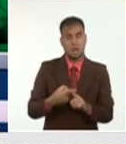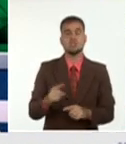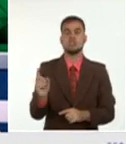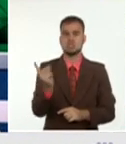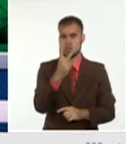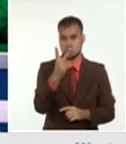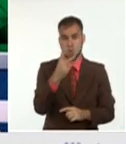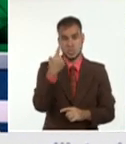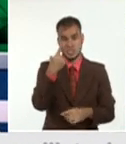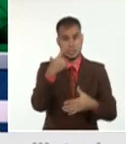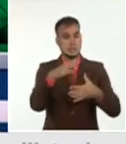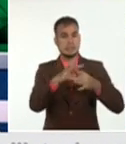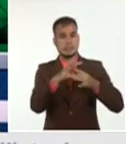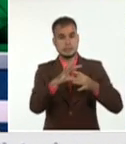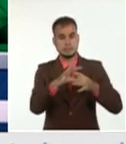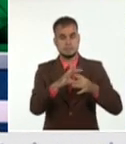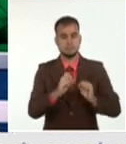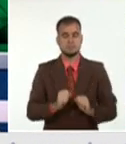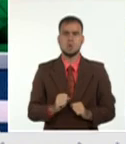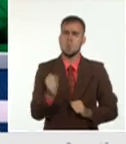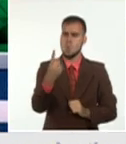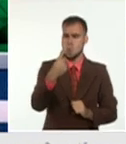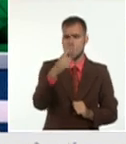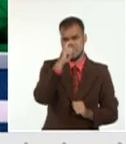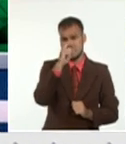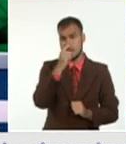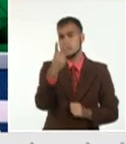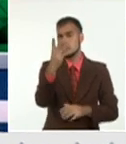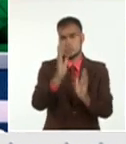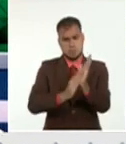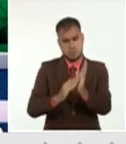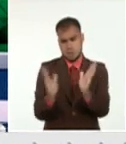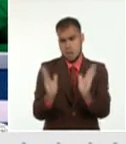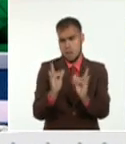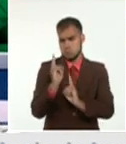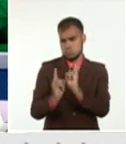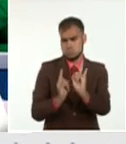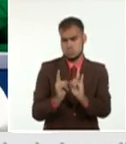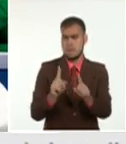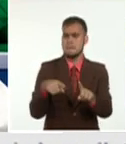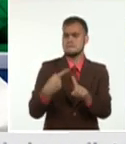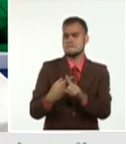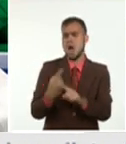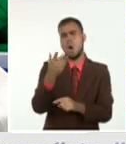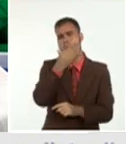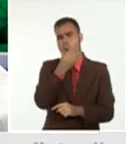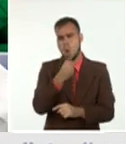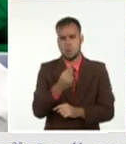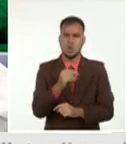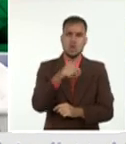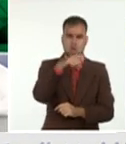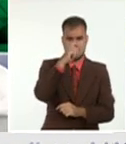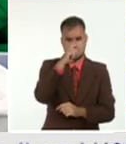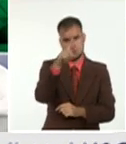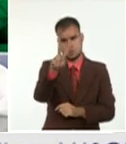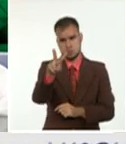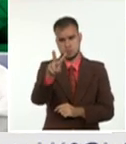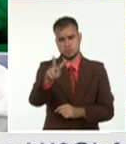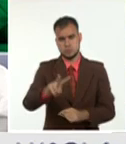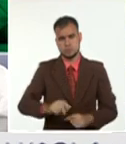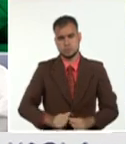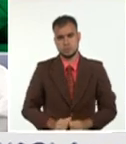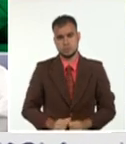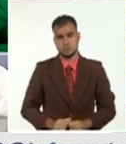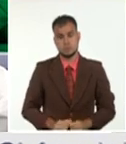graves, uno de 3 meses y un adolescente de 12 años, no exentos de mucho riesgo en